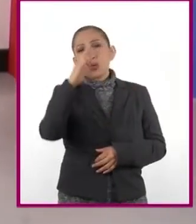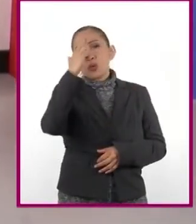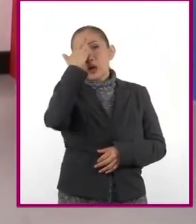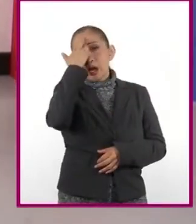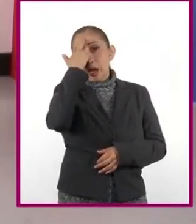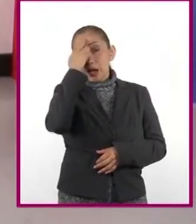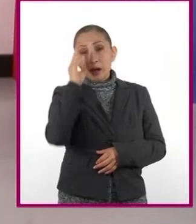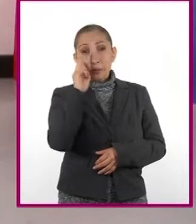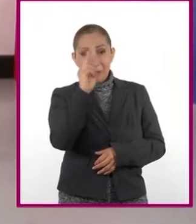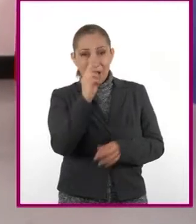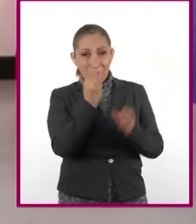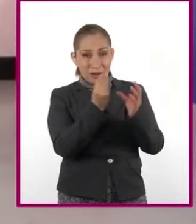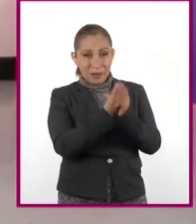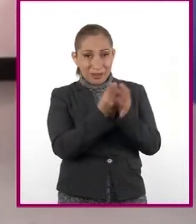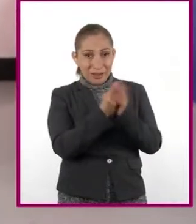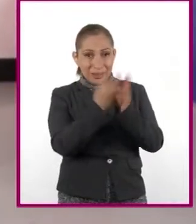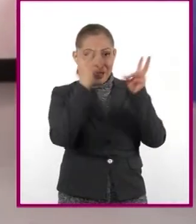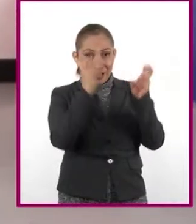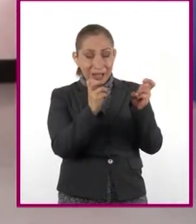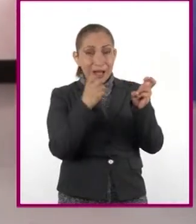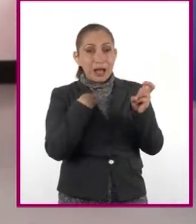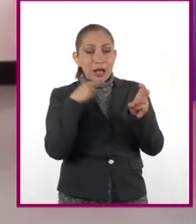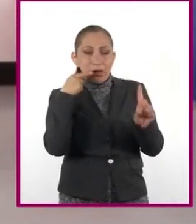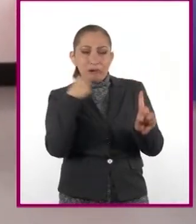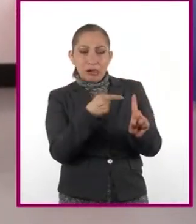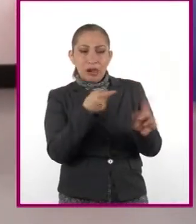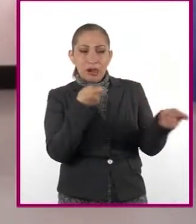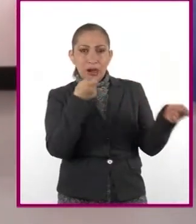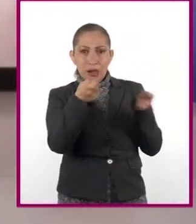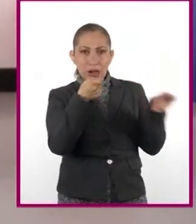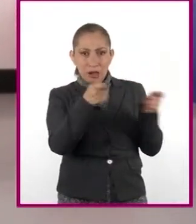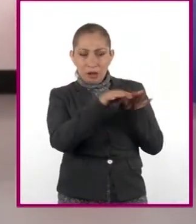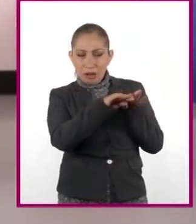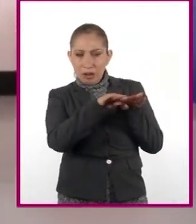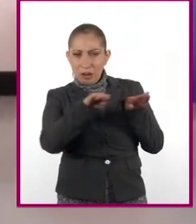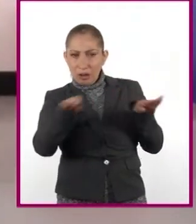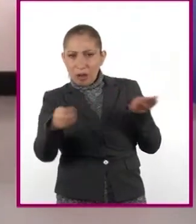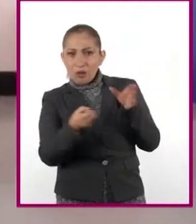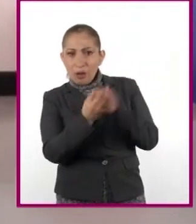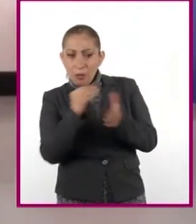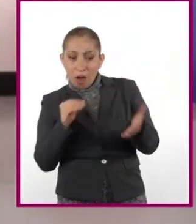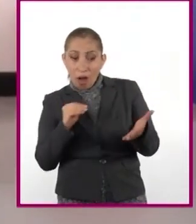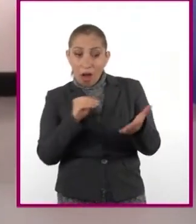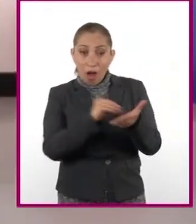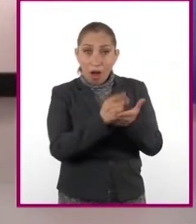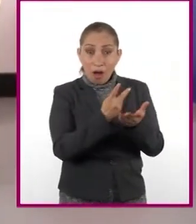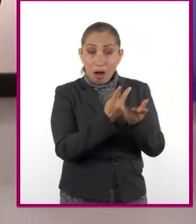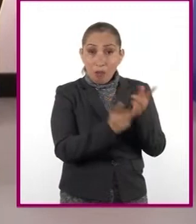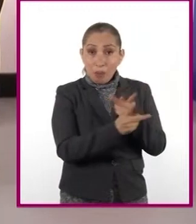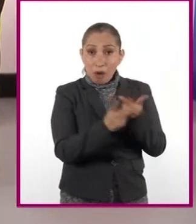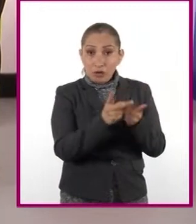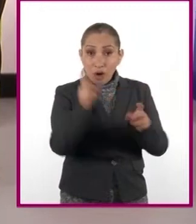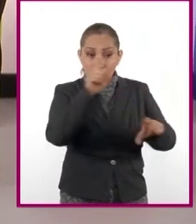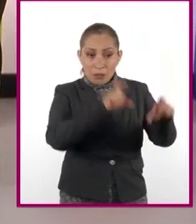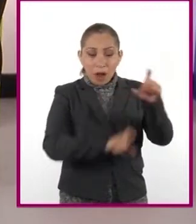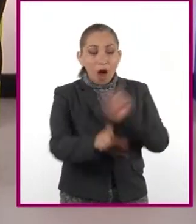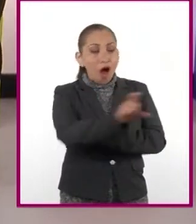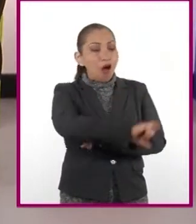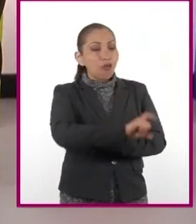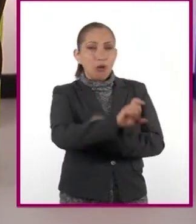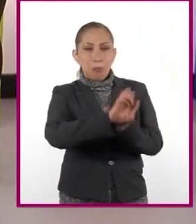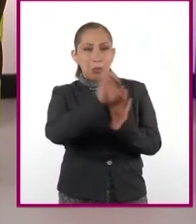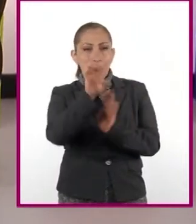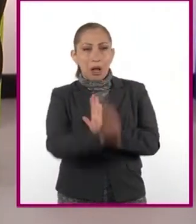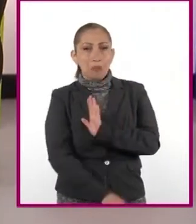como vieron en el tema Las claves del equilibrio, al introducir un nuevo producto químico al ambiente, por